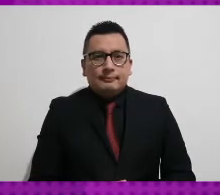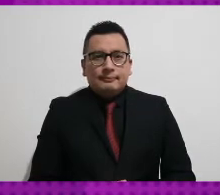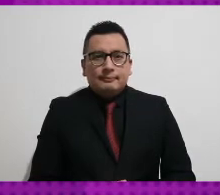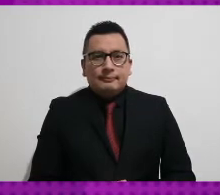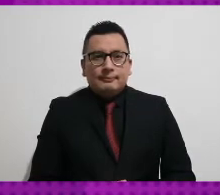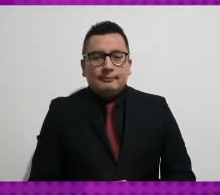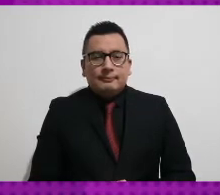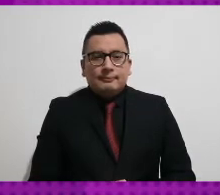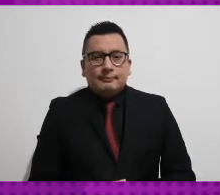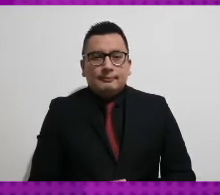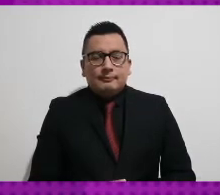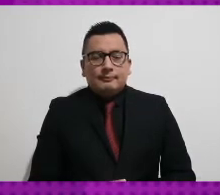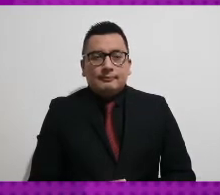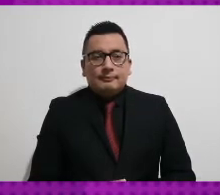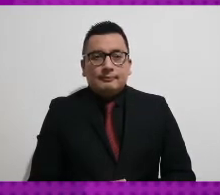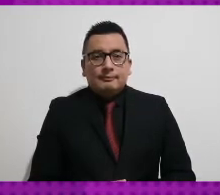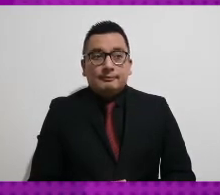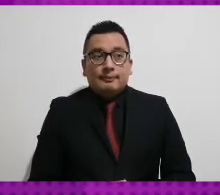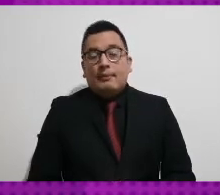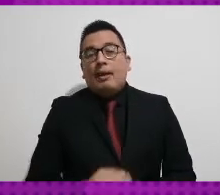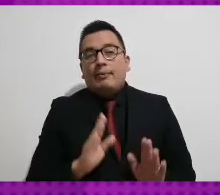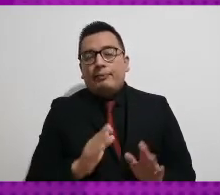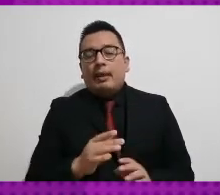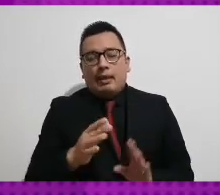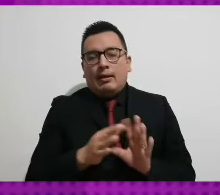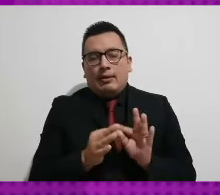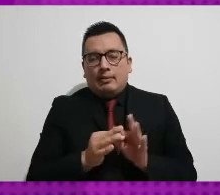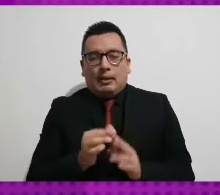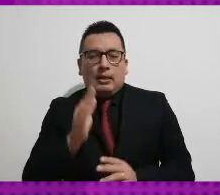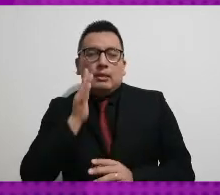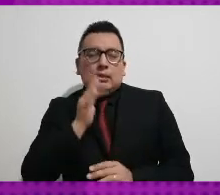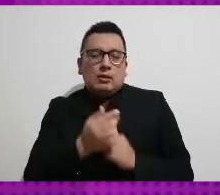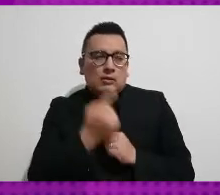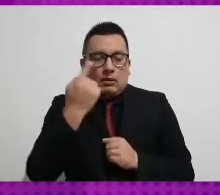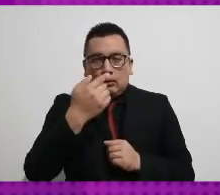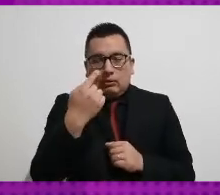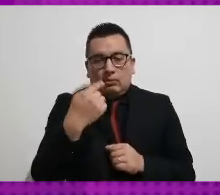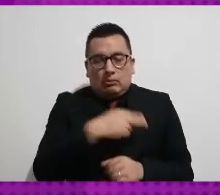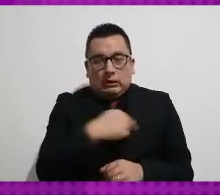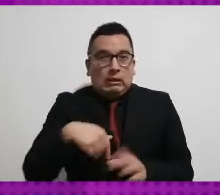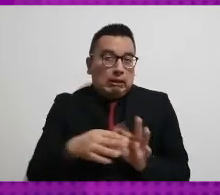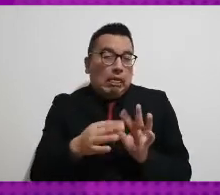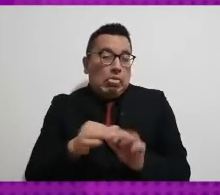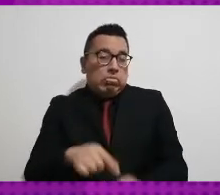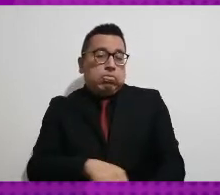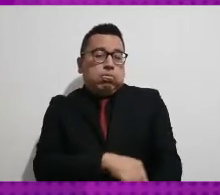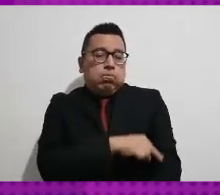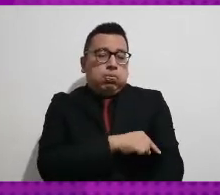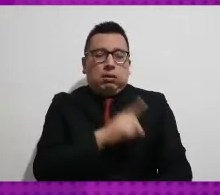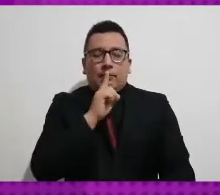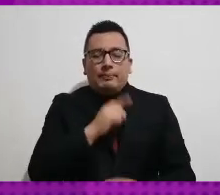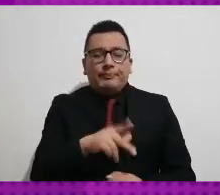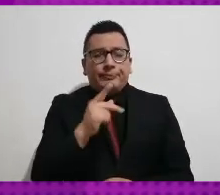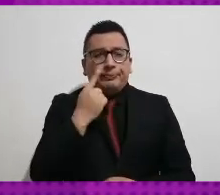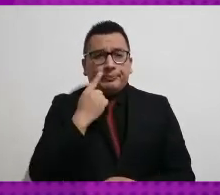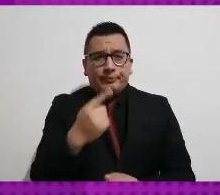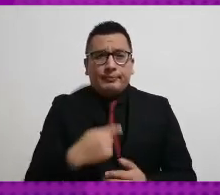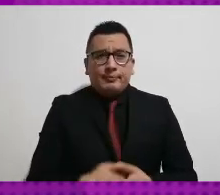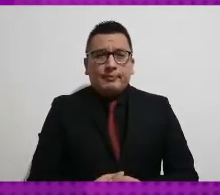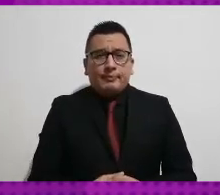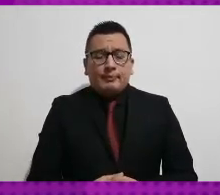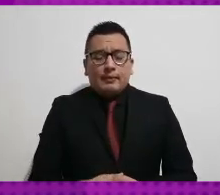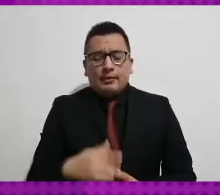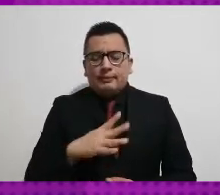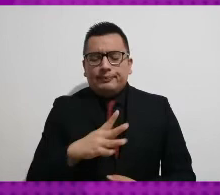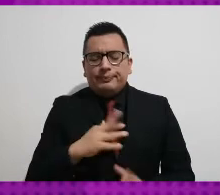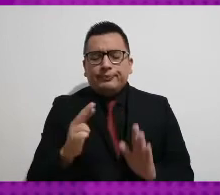tiempo apremia, como bien lo dijiste al principio, Guillermo, entonces pudiéramos decir, voy a mencionar que hay principios generales